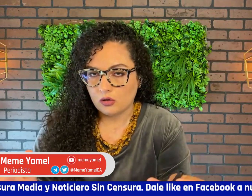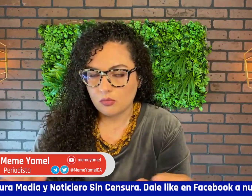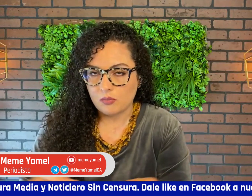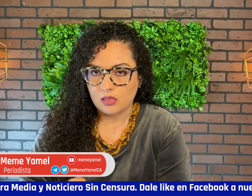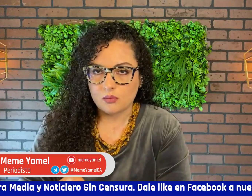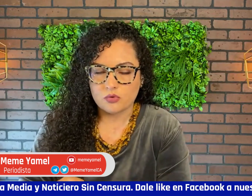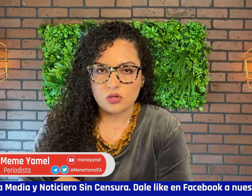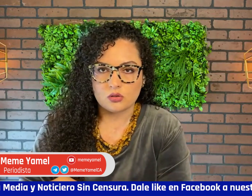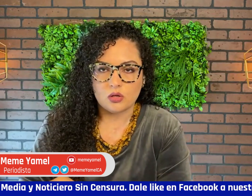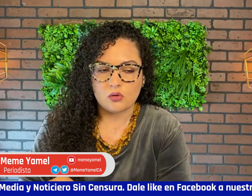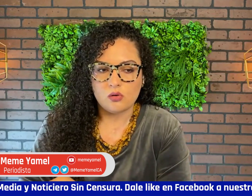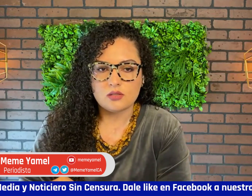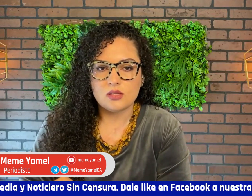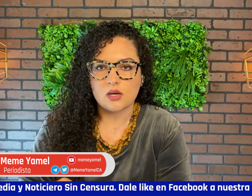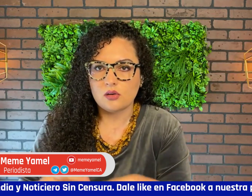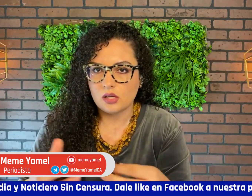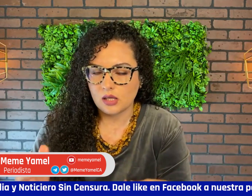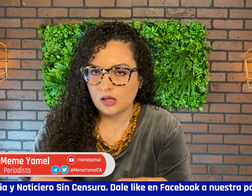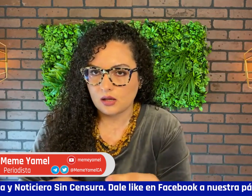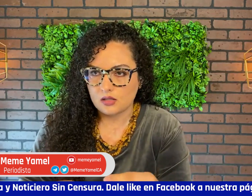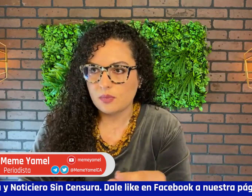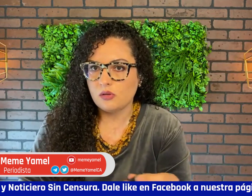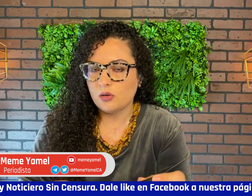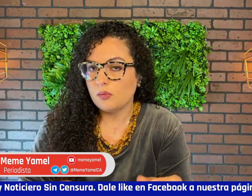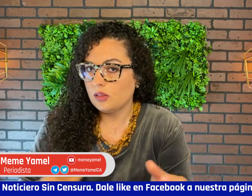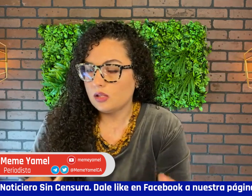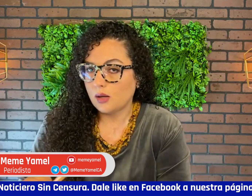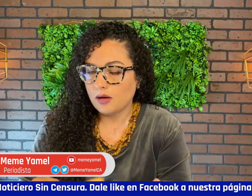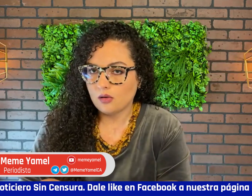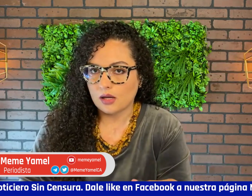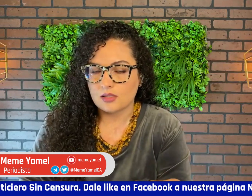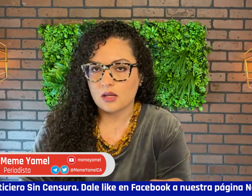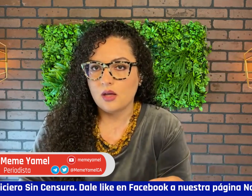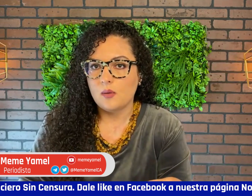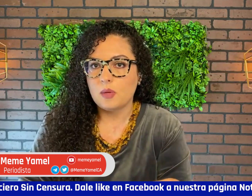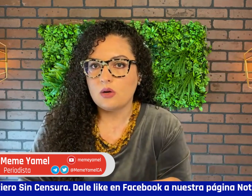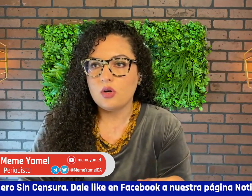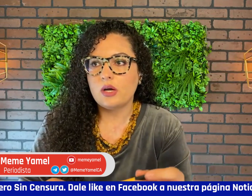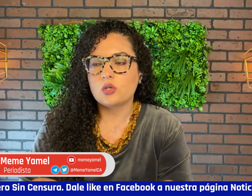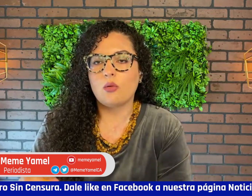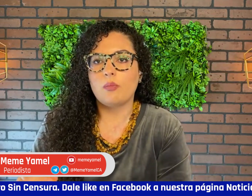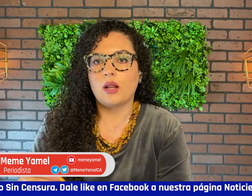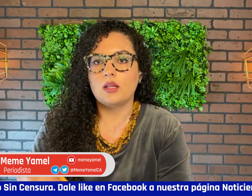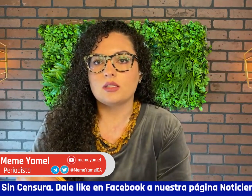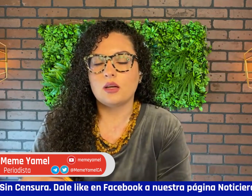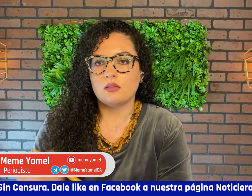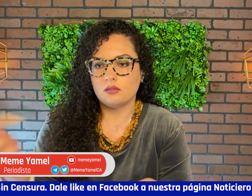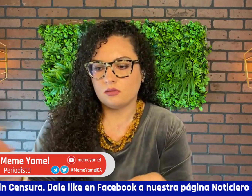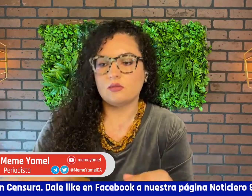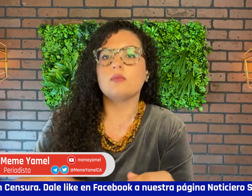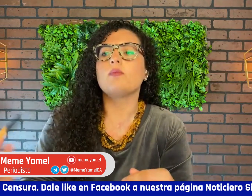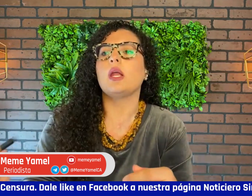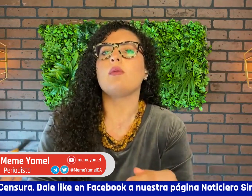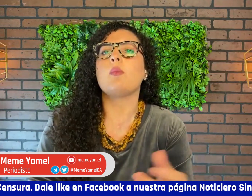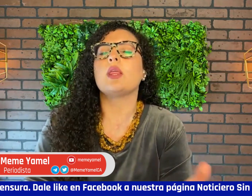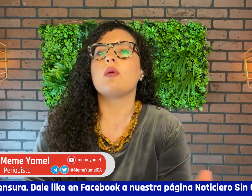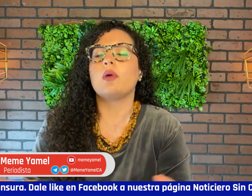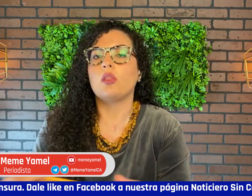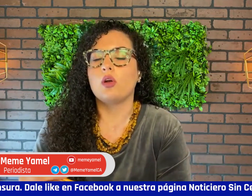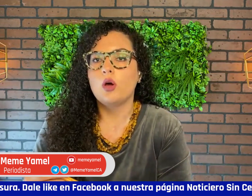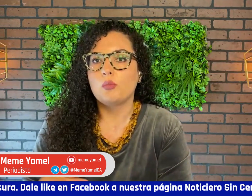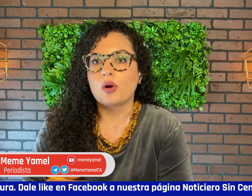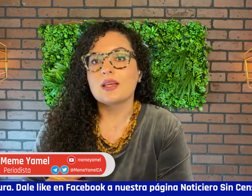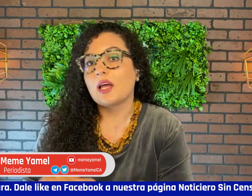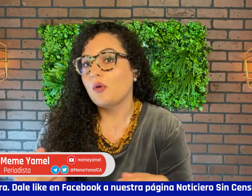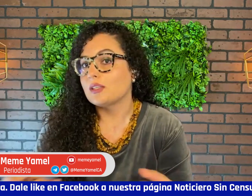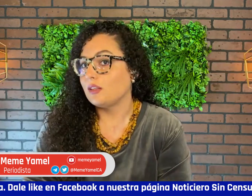Respeto enormemente, por cierto, a Julio Astillero y respeto enormemente el trabajo que hace, pero no es como para decir ven y pídeme